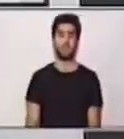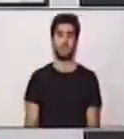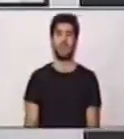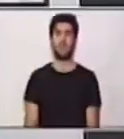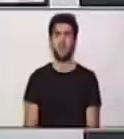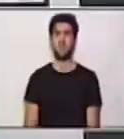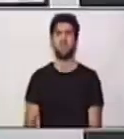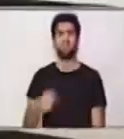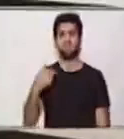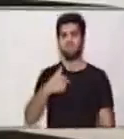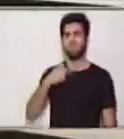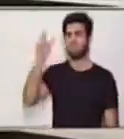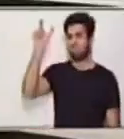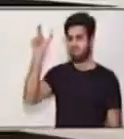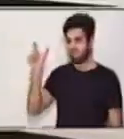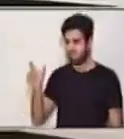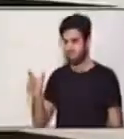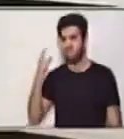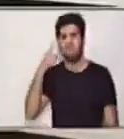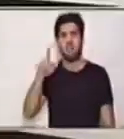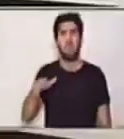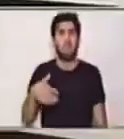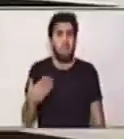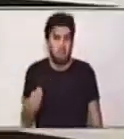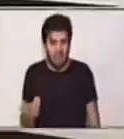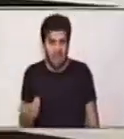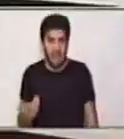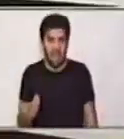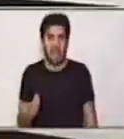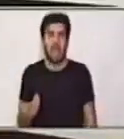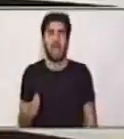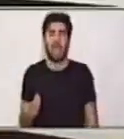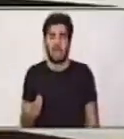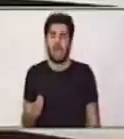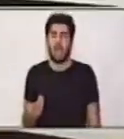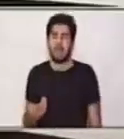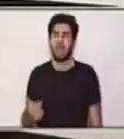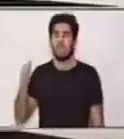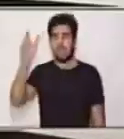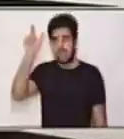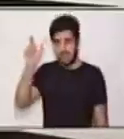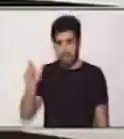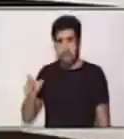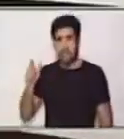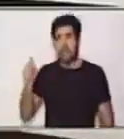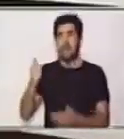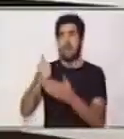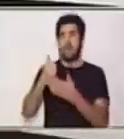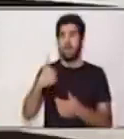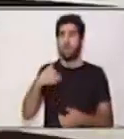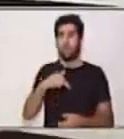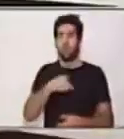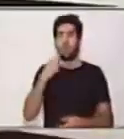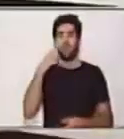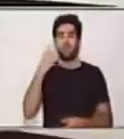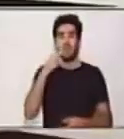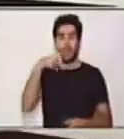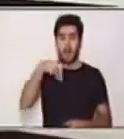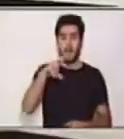¿Para qué nos va a servir el cálculo de marca de clase? Porque la media aritmética o promedio, como comúnmente se